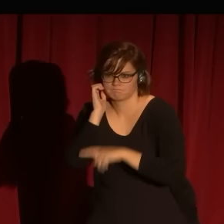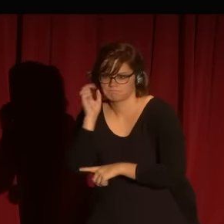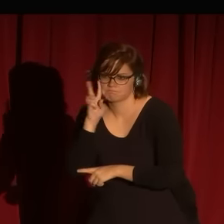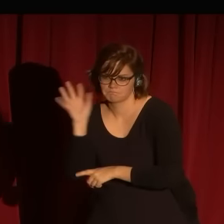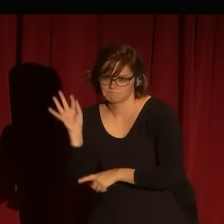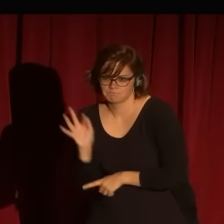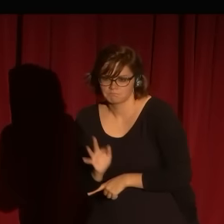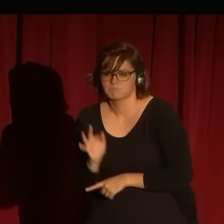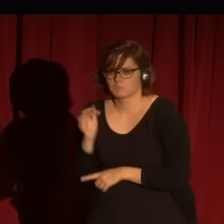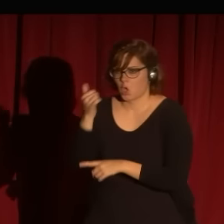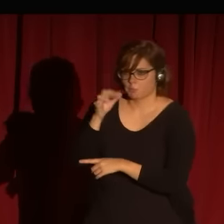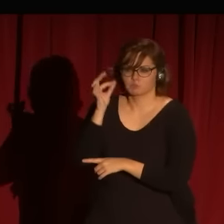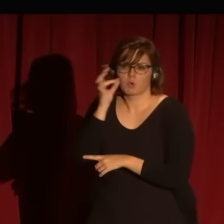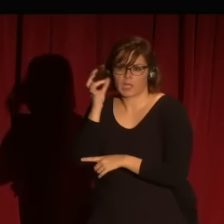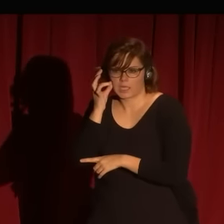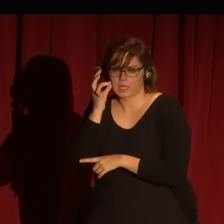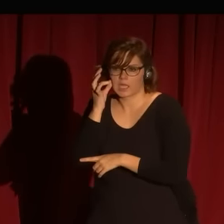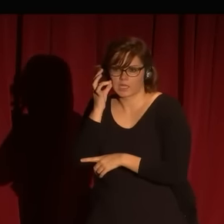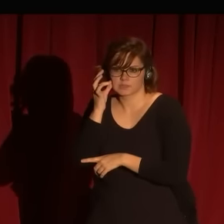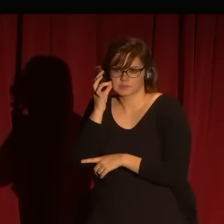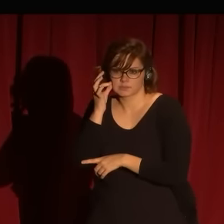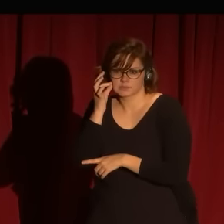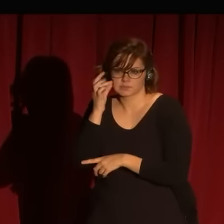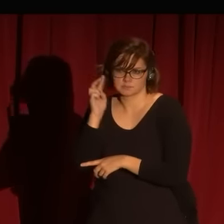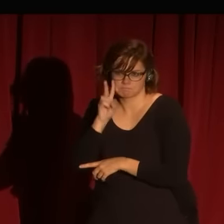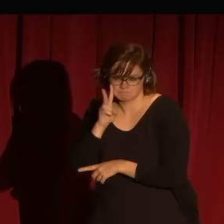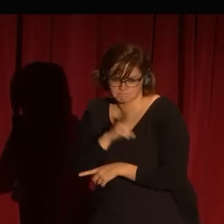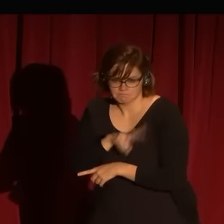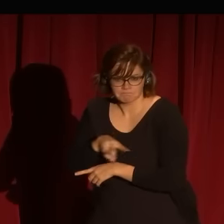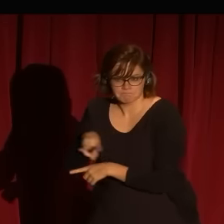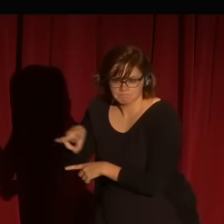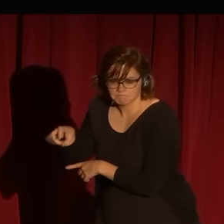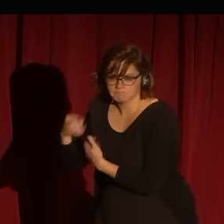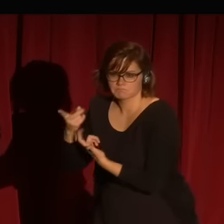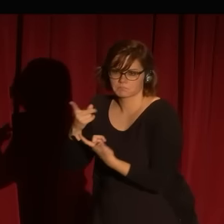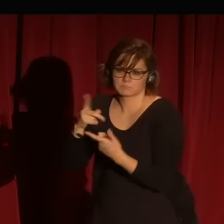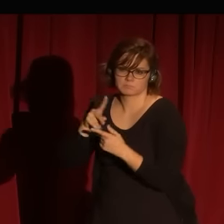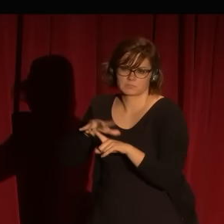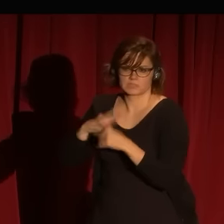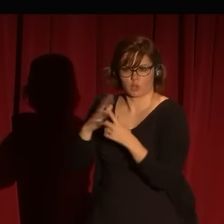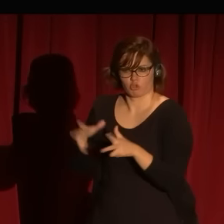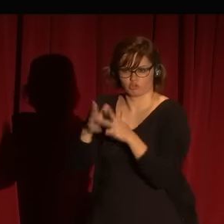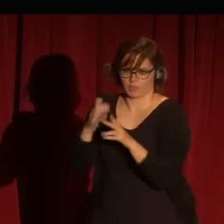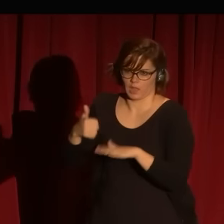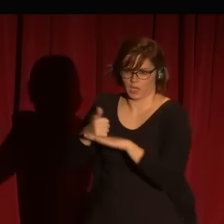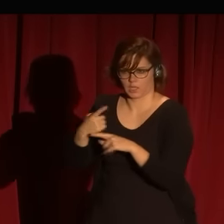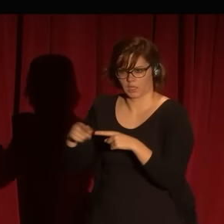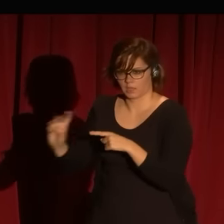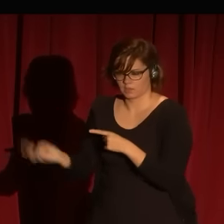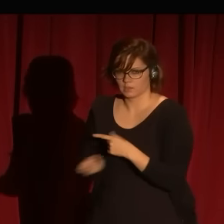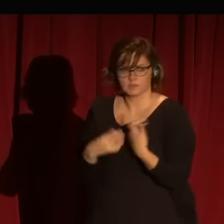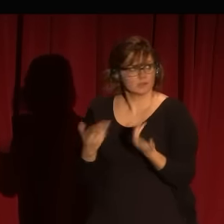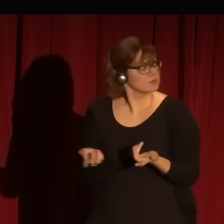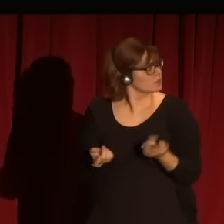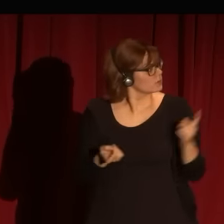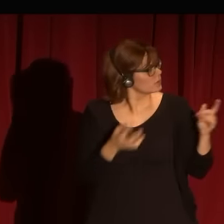pues muchos hombres y mujeres y hombres y mujeres observando de distintas con de distinta condición social Este es un detalle del anterior en